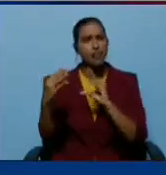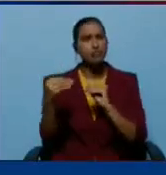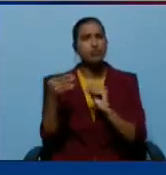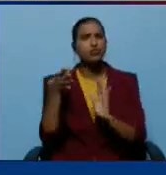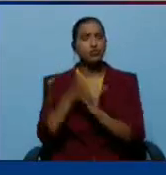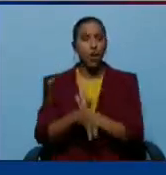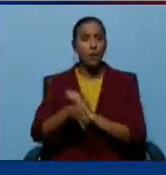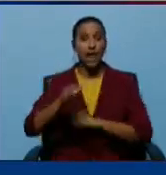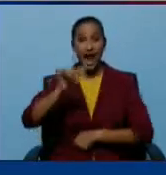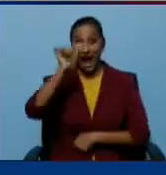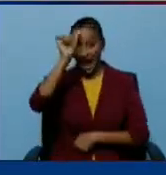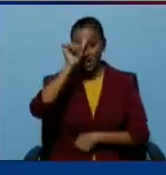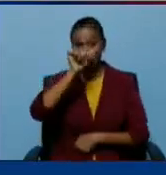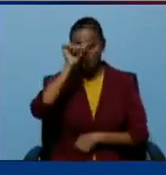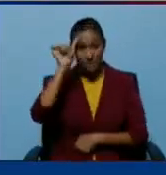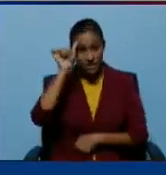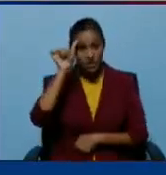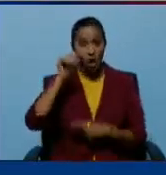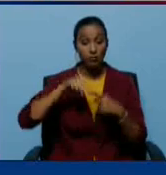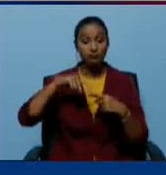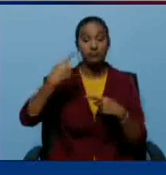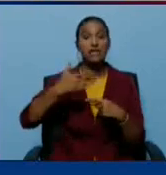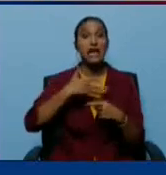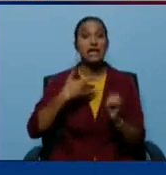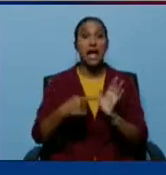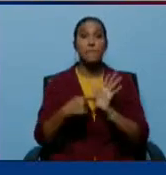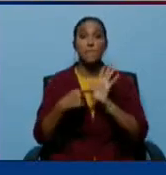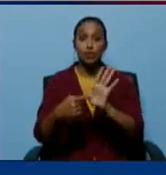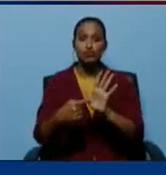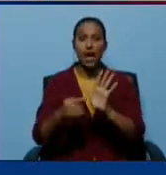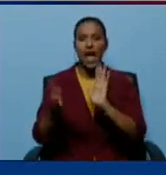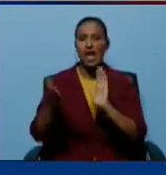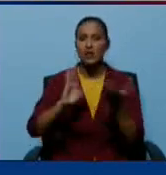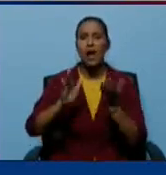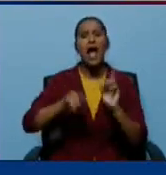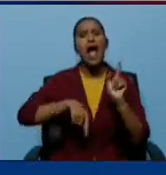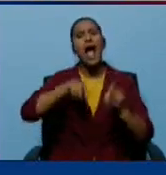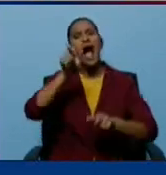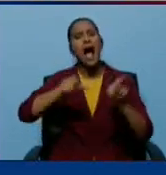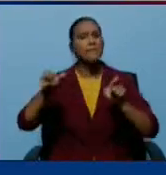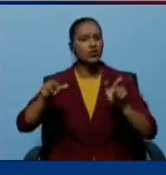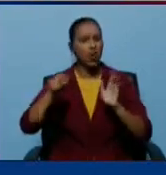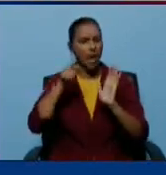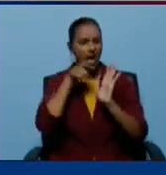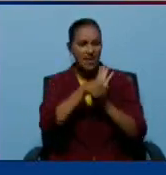trataron de igualar algunos articulistas que escriben para algunas páginas en el mundo.